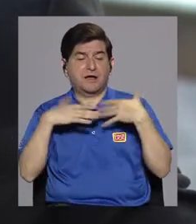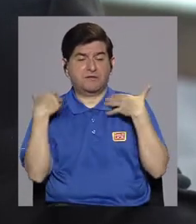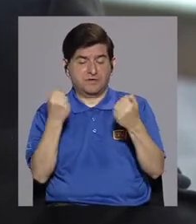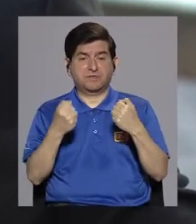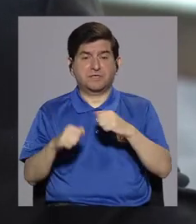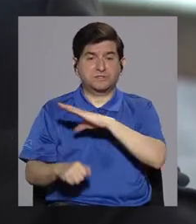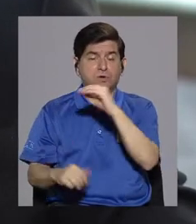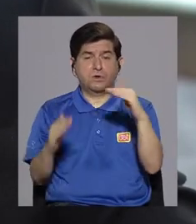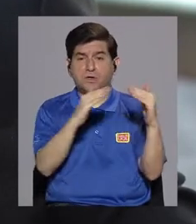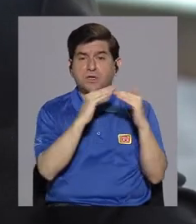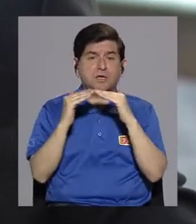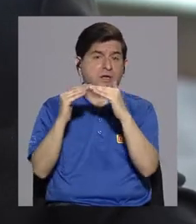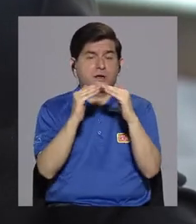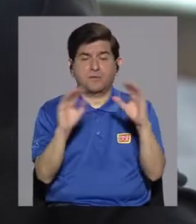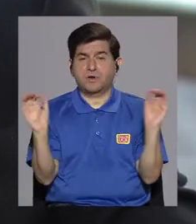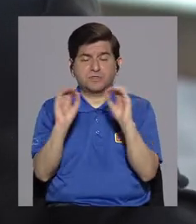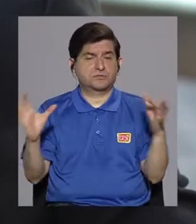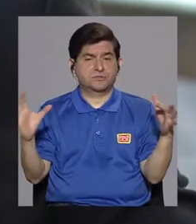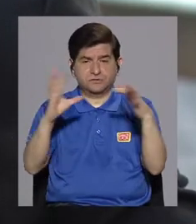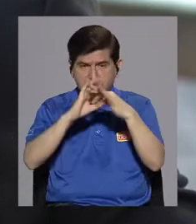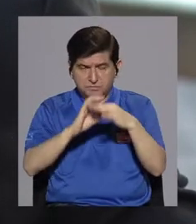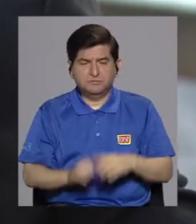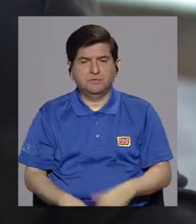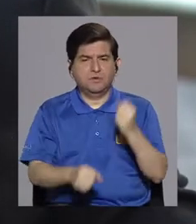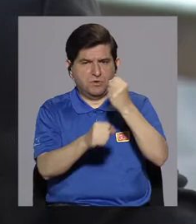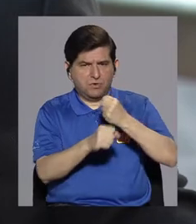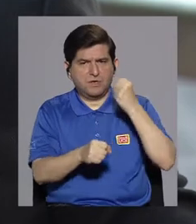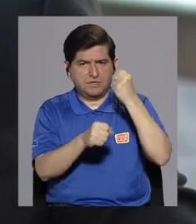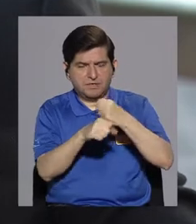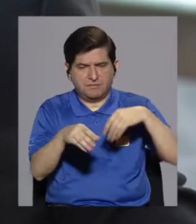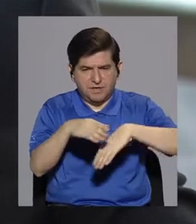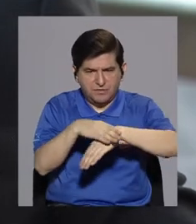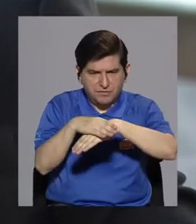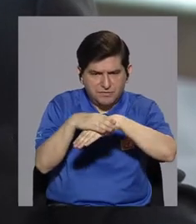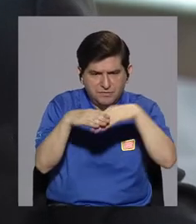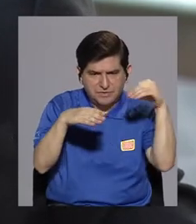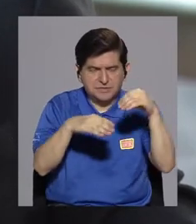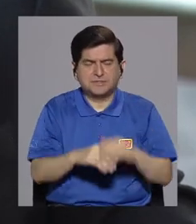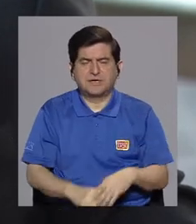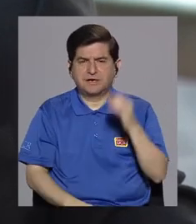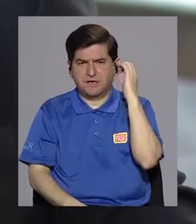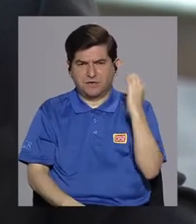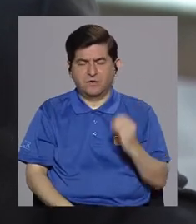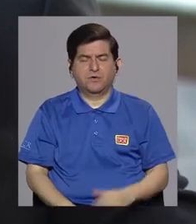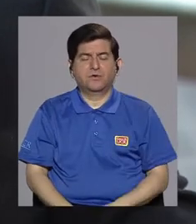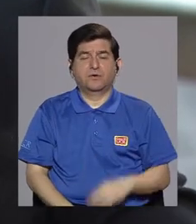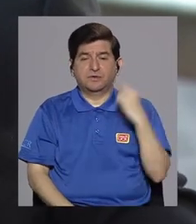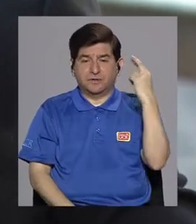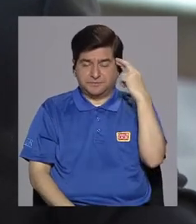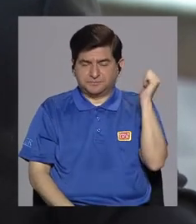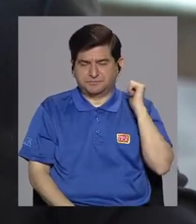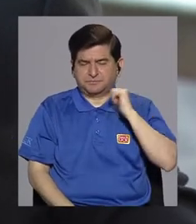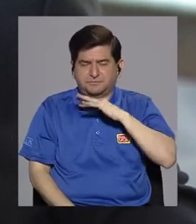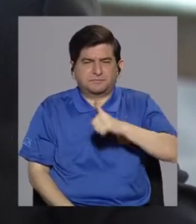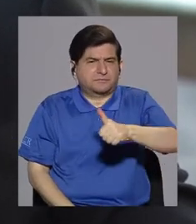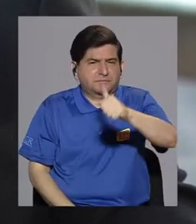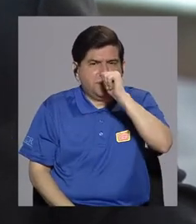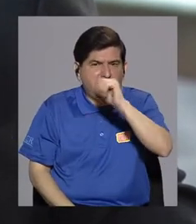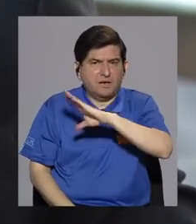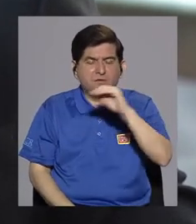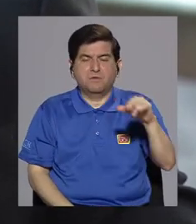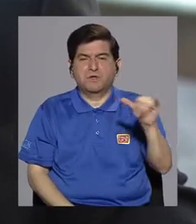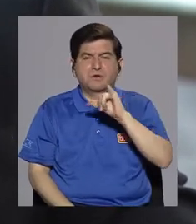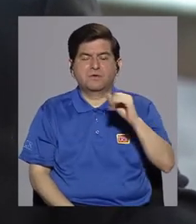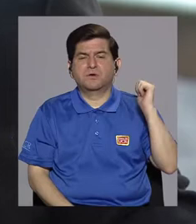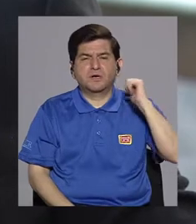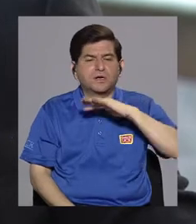la población que no tiene nada que ver con la extracción de mercurio a consecuencia de la contaminación del agua y a